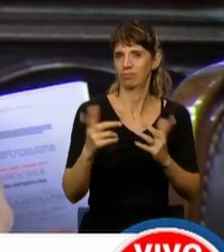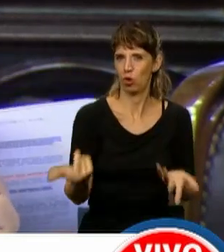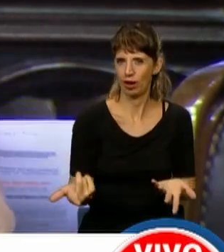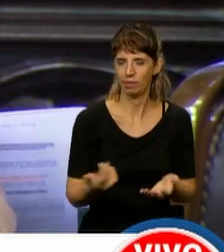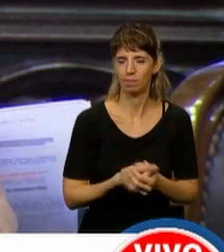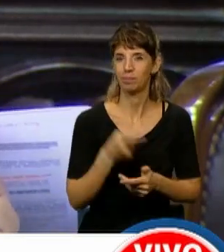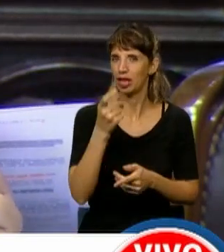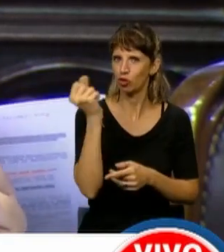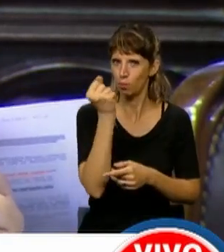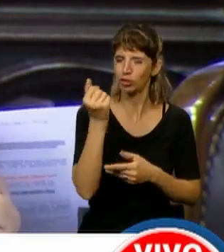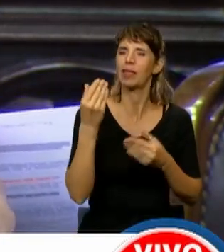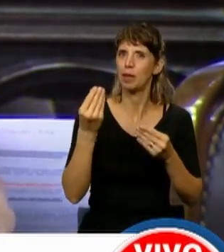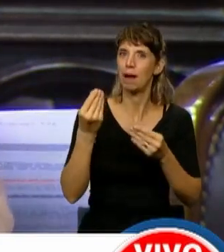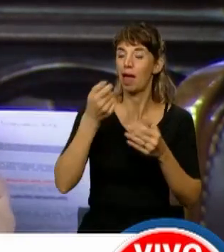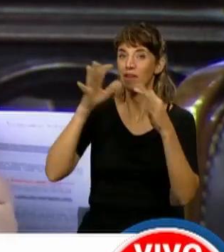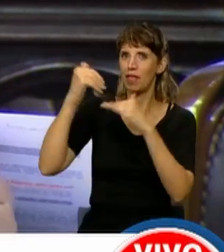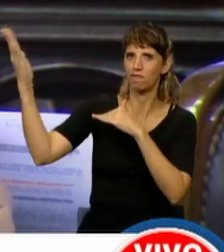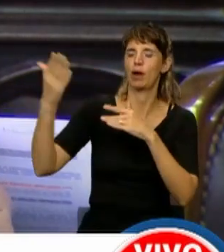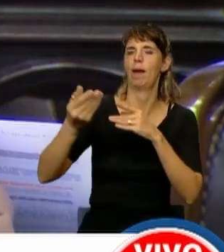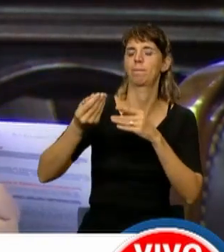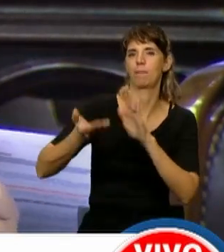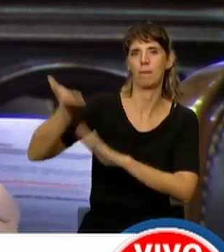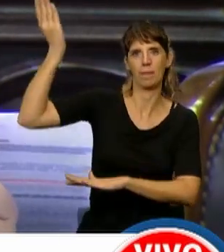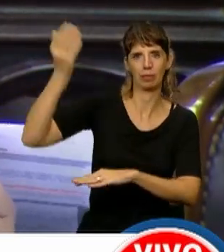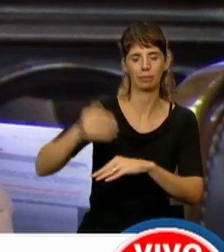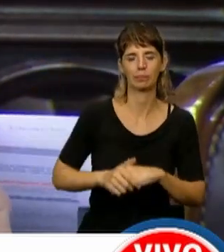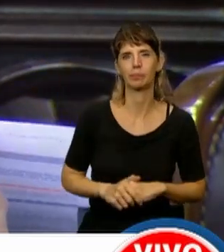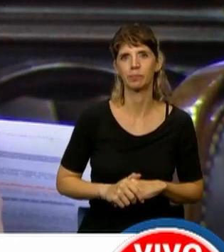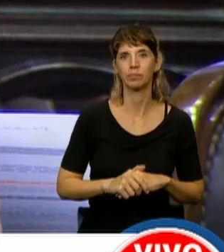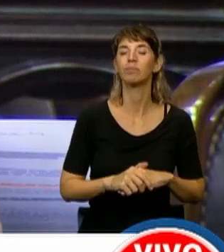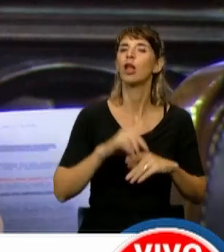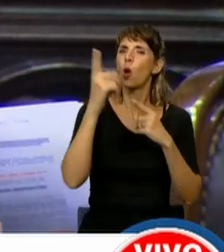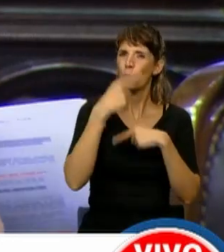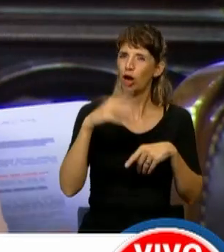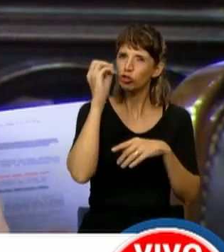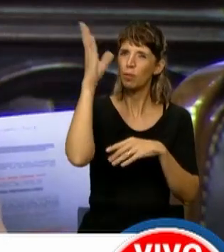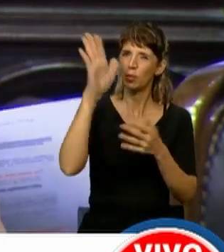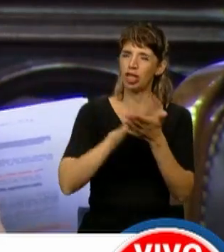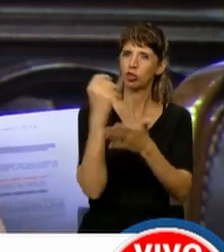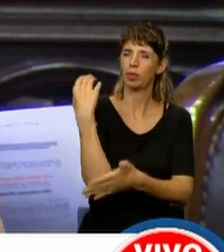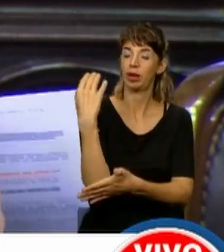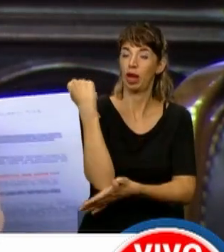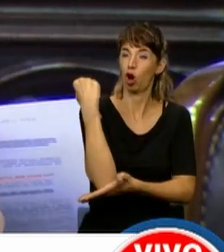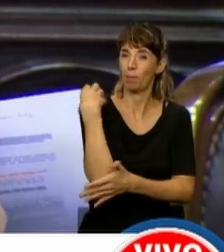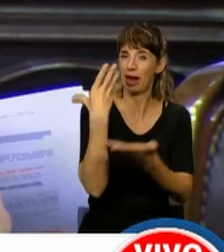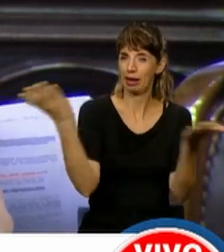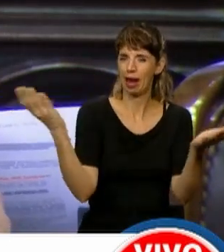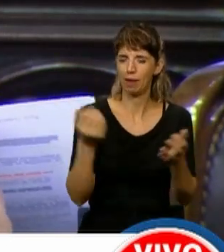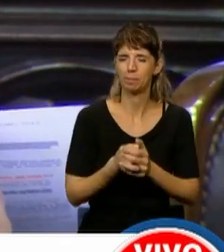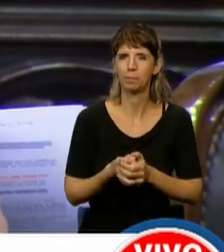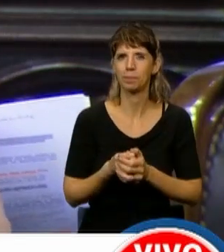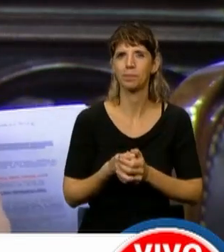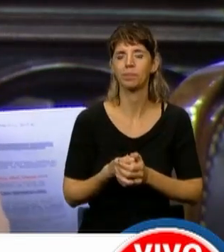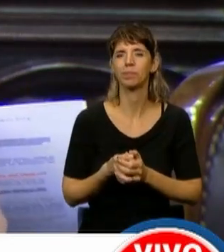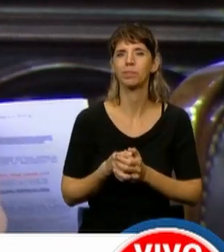exportaciones. Pero hay un tema que me olvidaba y que lo quería decir de la macro, que acá no se dijo. Mire, hay